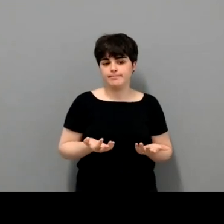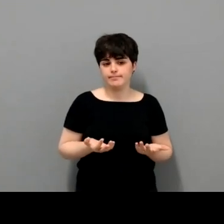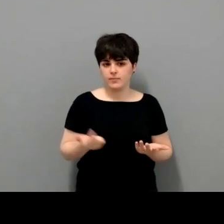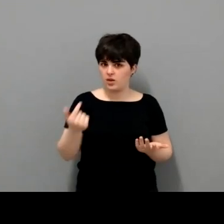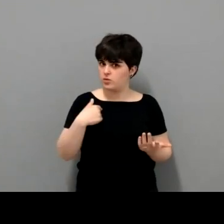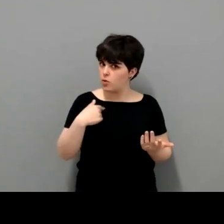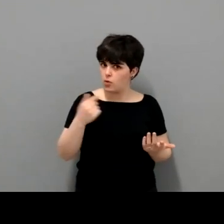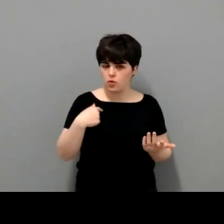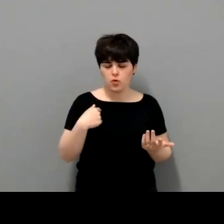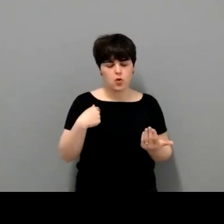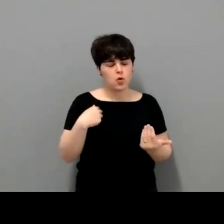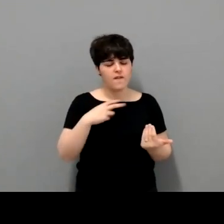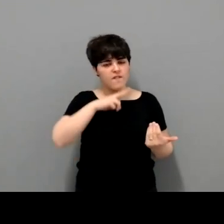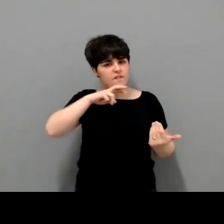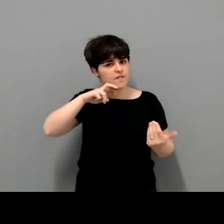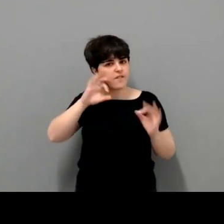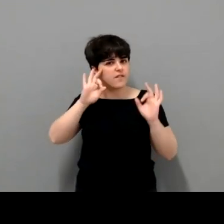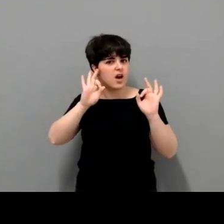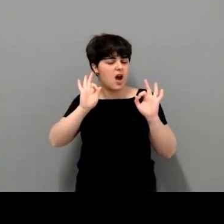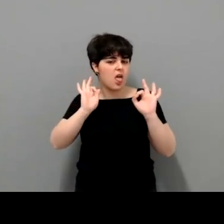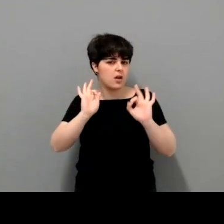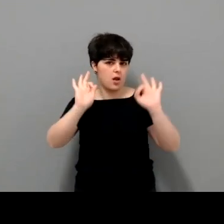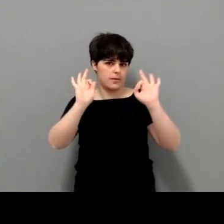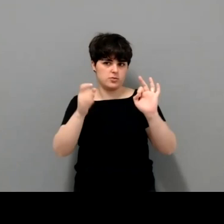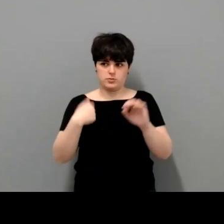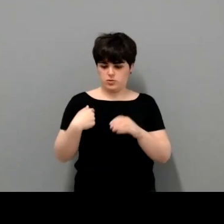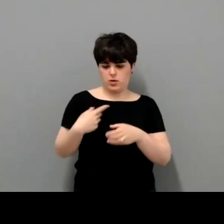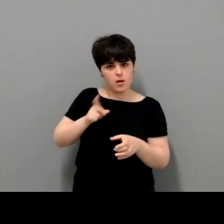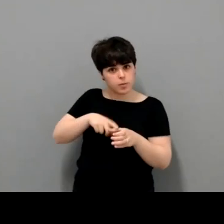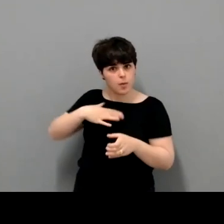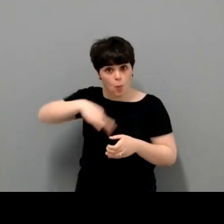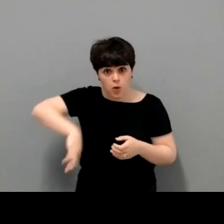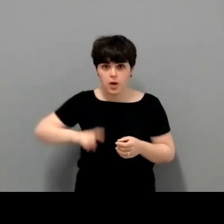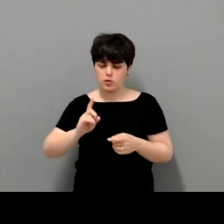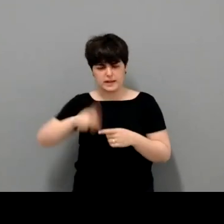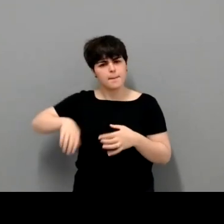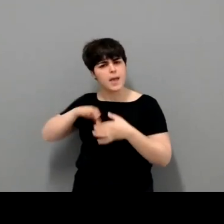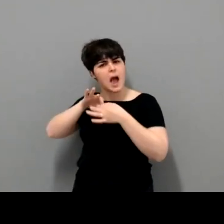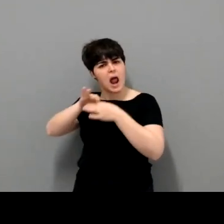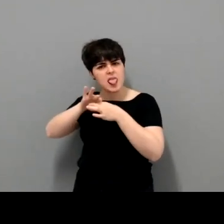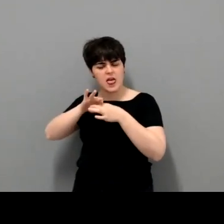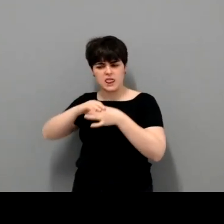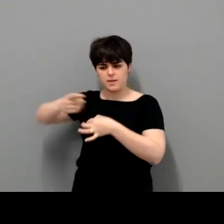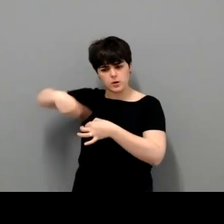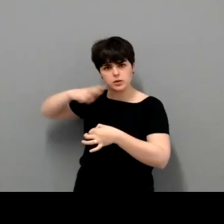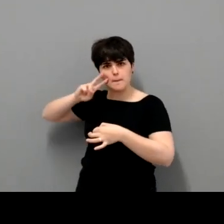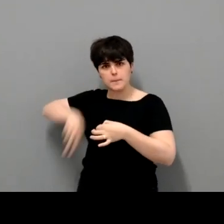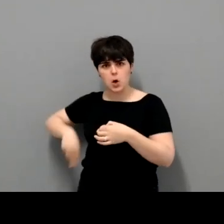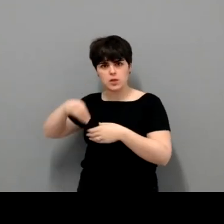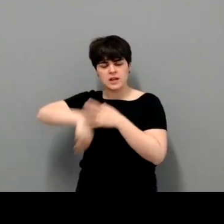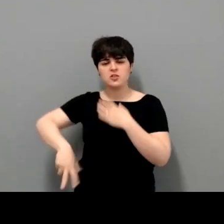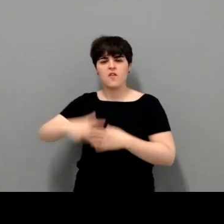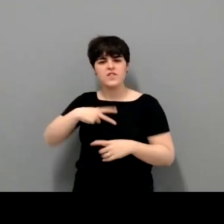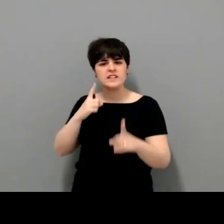aprecio especialmente, no solo que hayáis contado conmigo, aprecio esa alianza que reconocéis en la